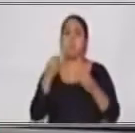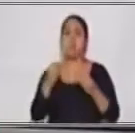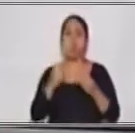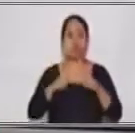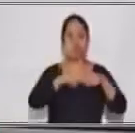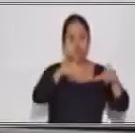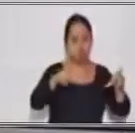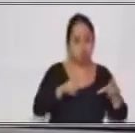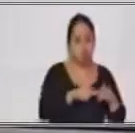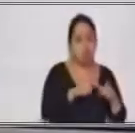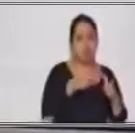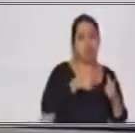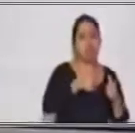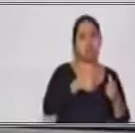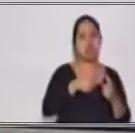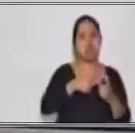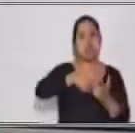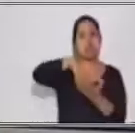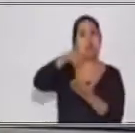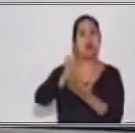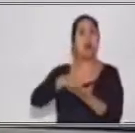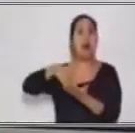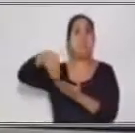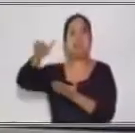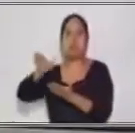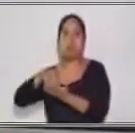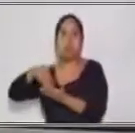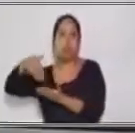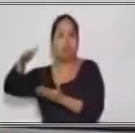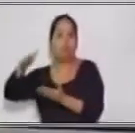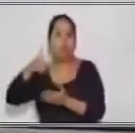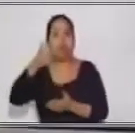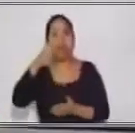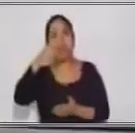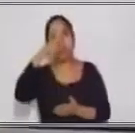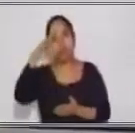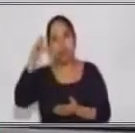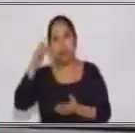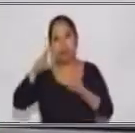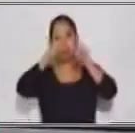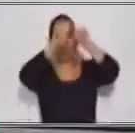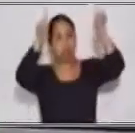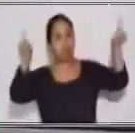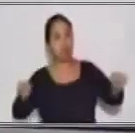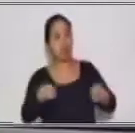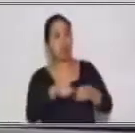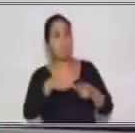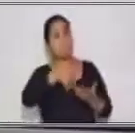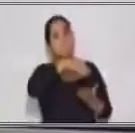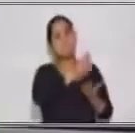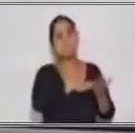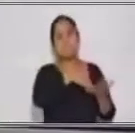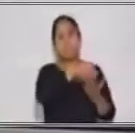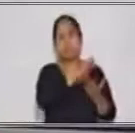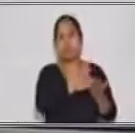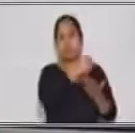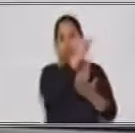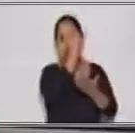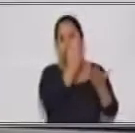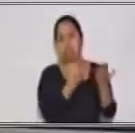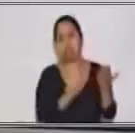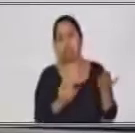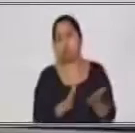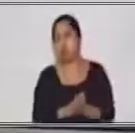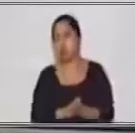que es la pintura, más que todo en pintura podemos identificarlo, en murales también que podemos identificarlos. Dentro de